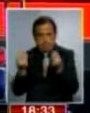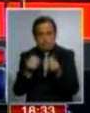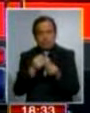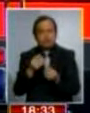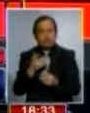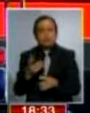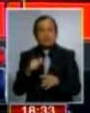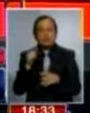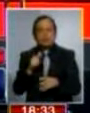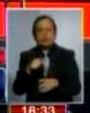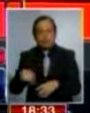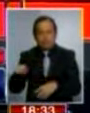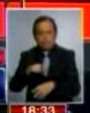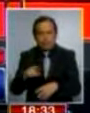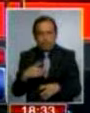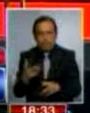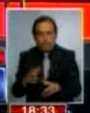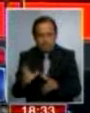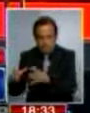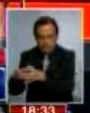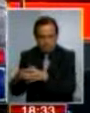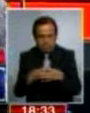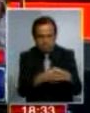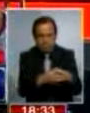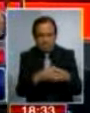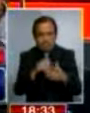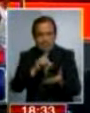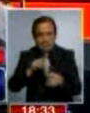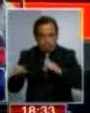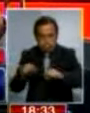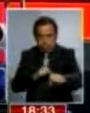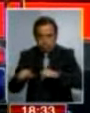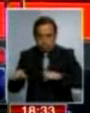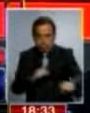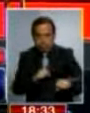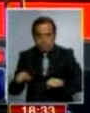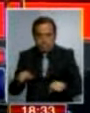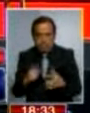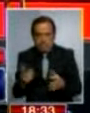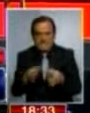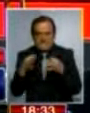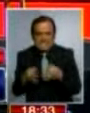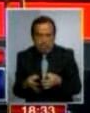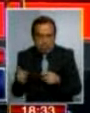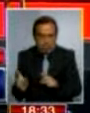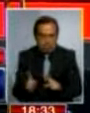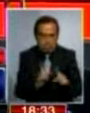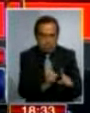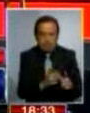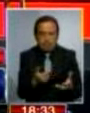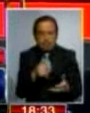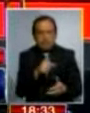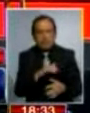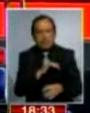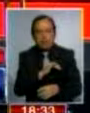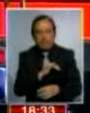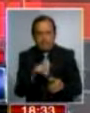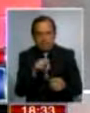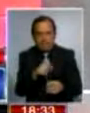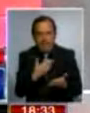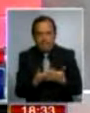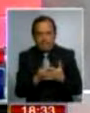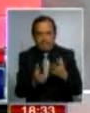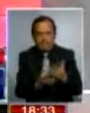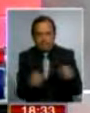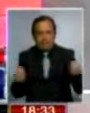porque las internas son llevadas al patio, debido al terremoto, por cierto, como una medida de prevención necesaria por el terremoto, y ahí se produce la fuga. Sí, pero